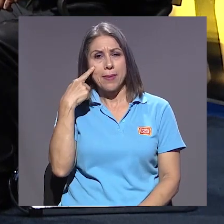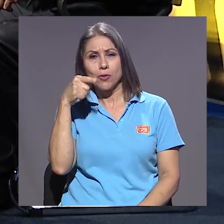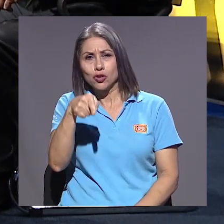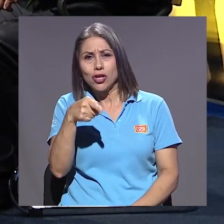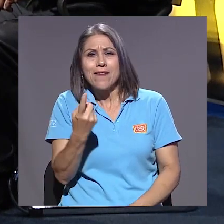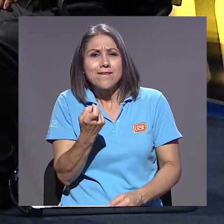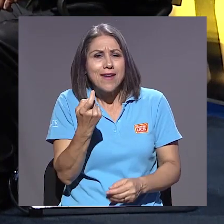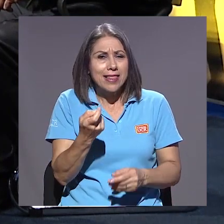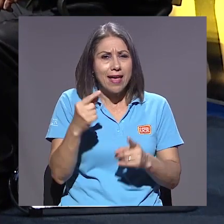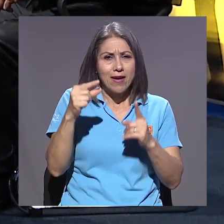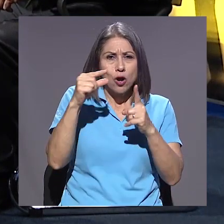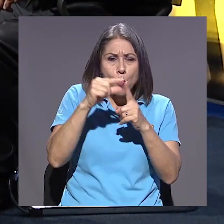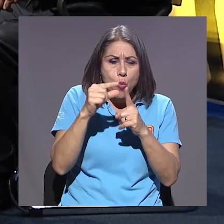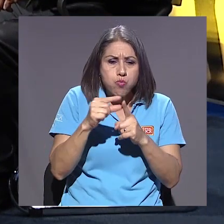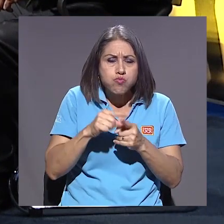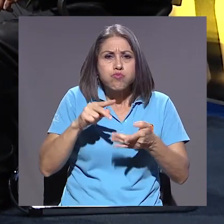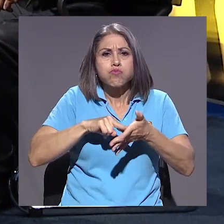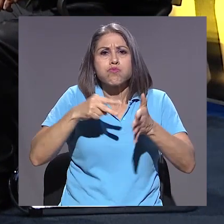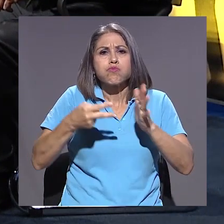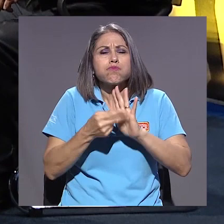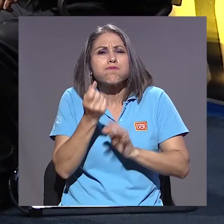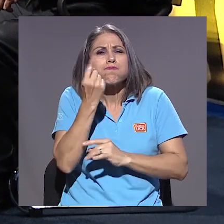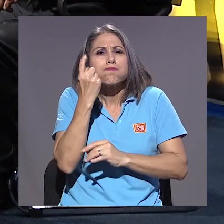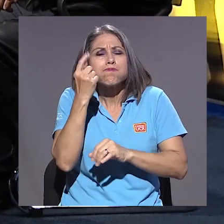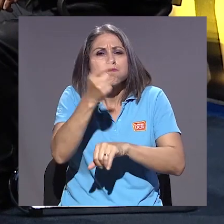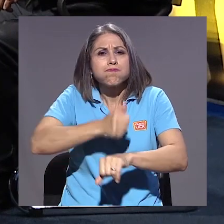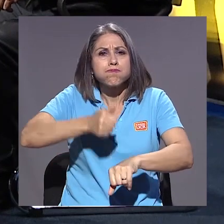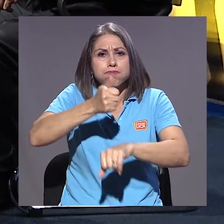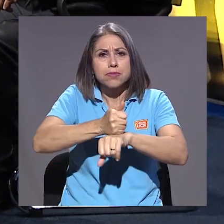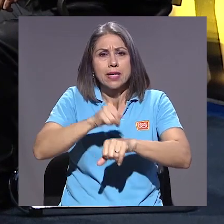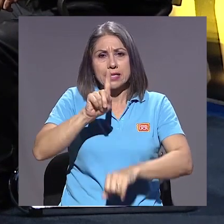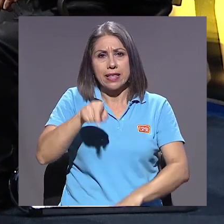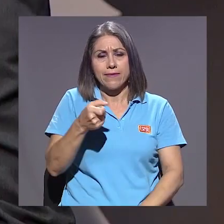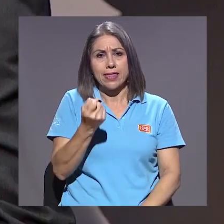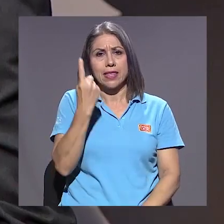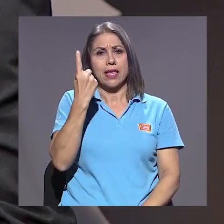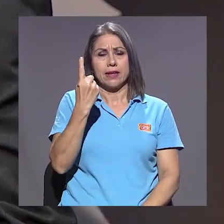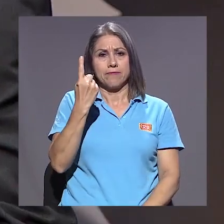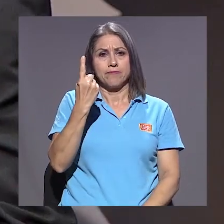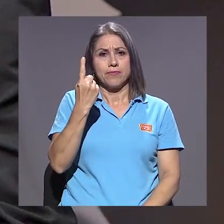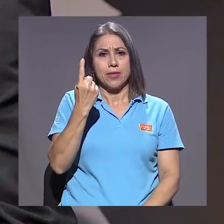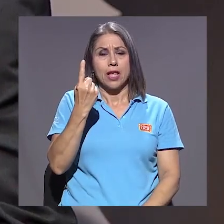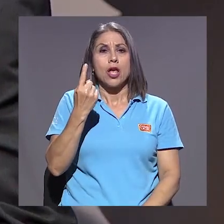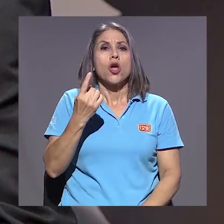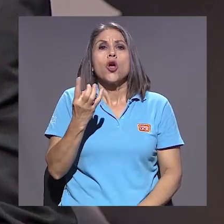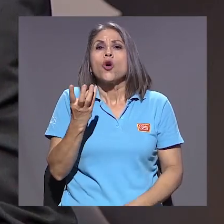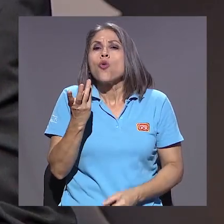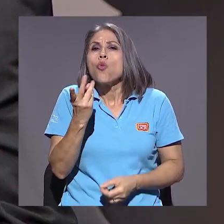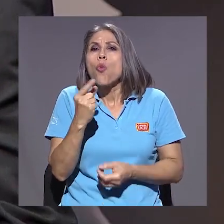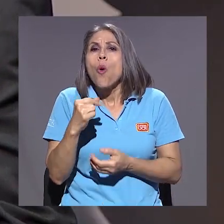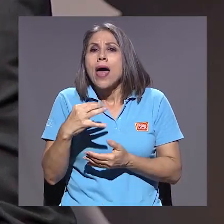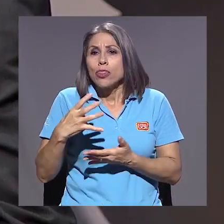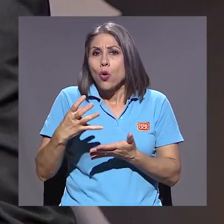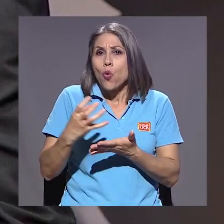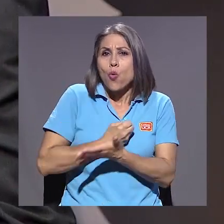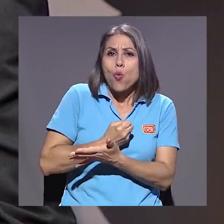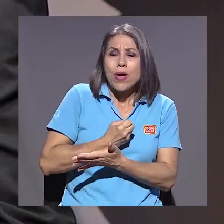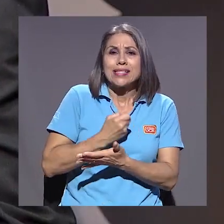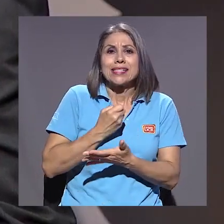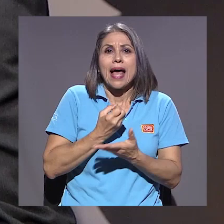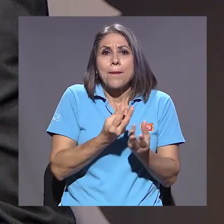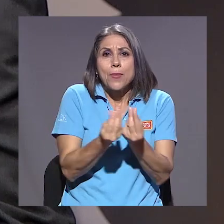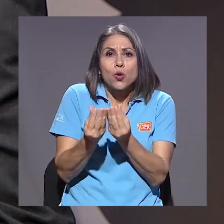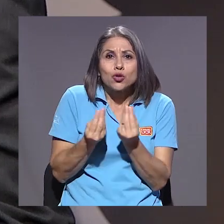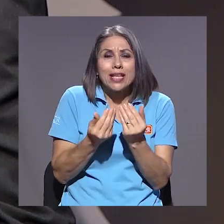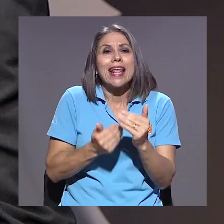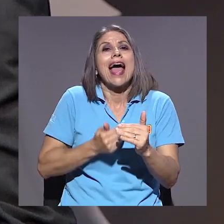del concepto de servicio al costo. Se debe entender que es lo que cuesta producirlo más un rédito